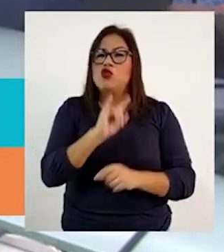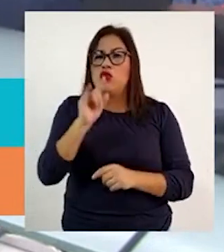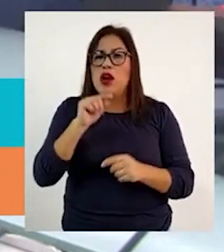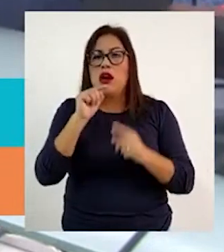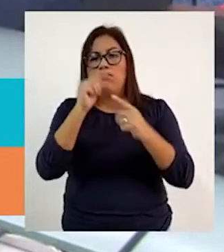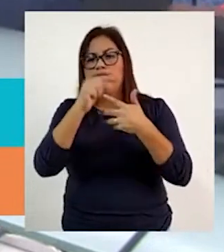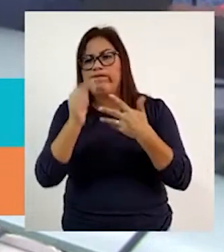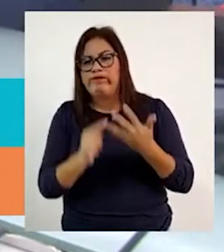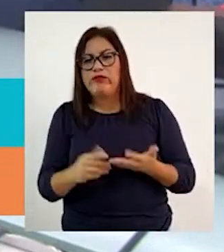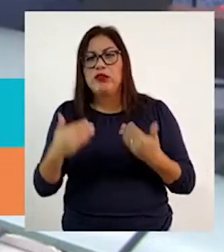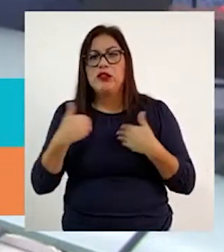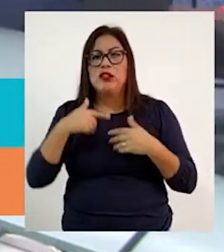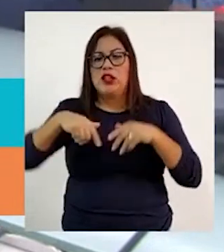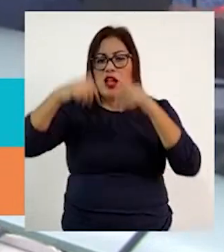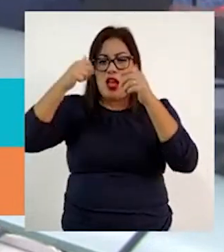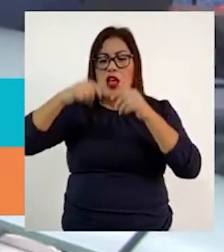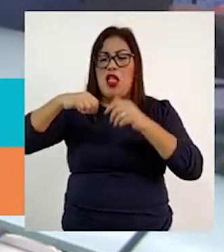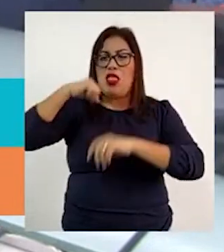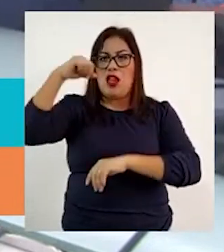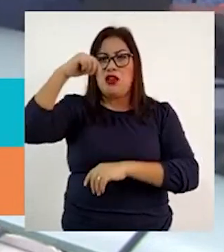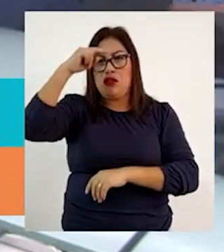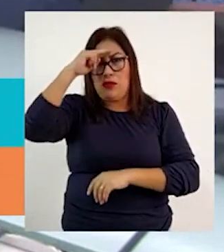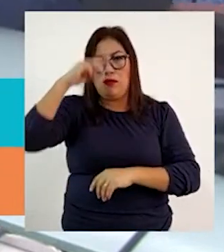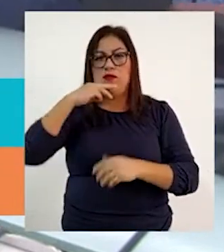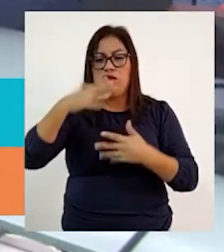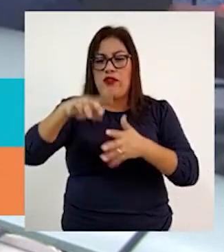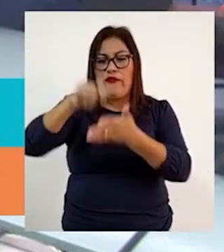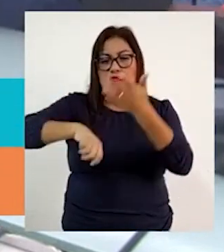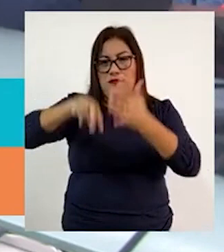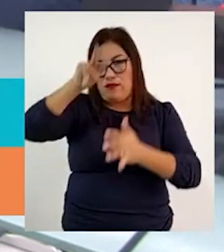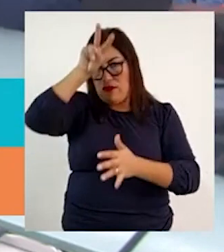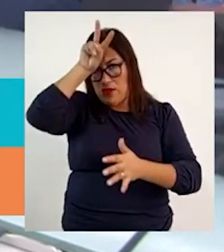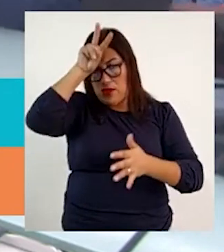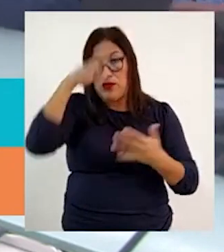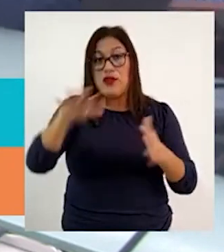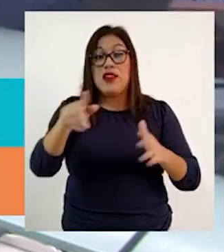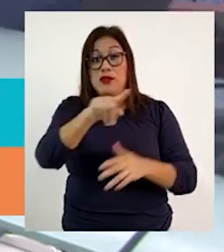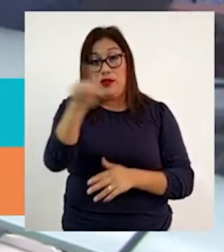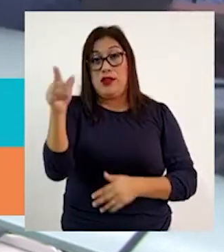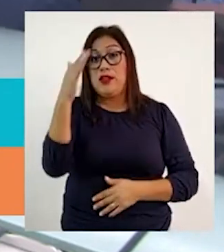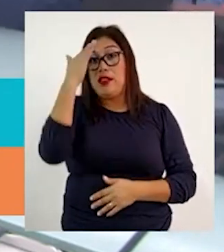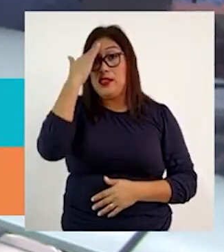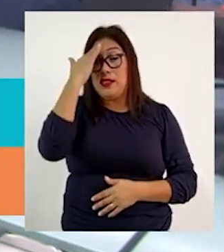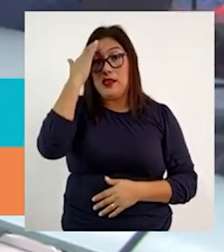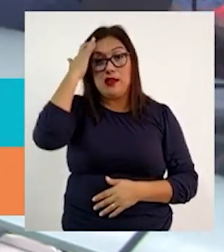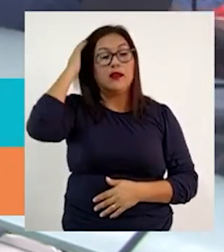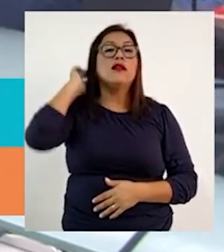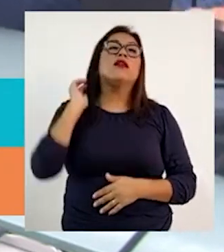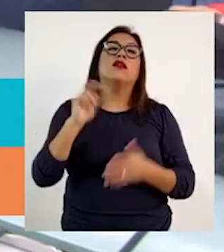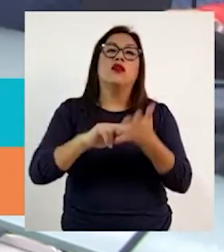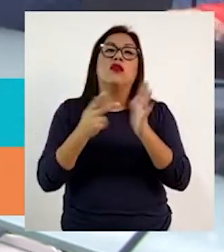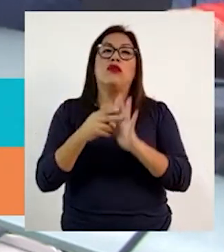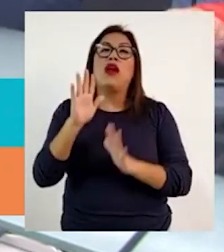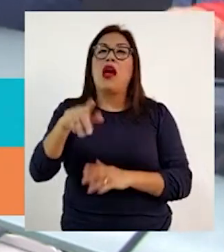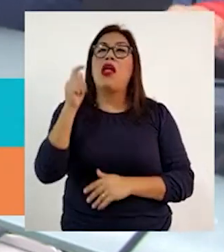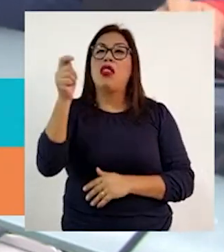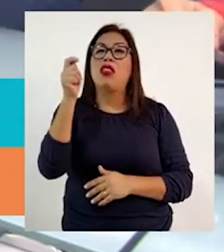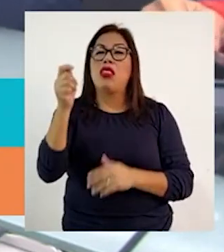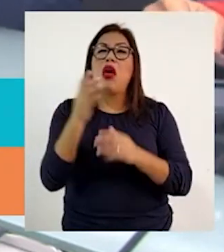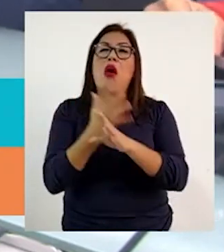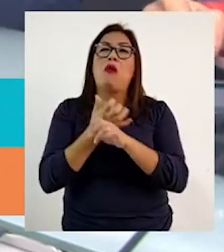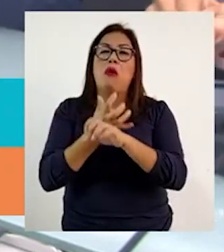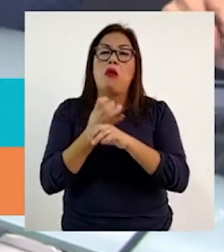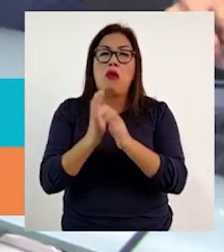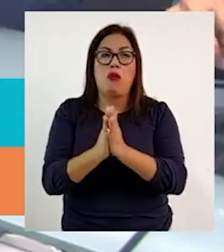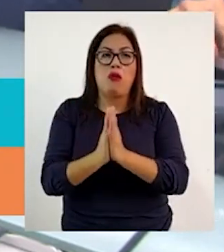humanos que haya firmado el Perú. Así que ya saben, amigos, ya no más pedir testigo a ruego, ya no más decirle